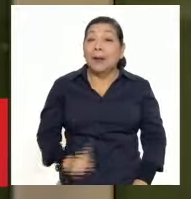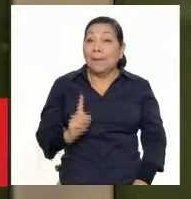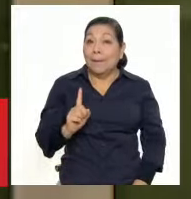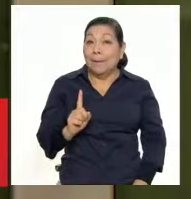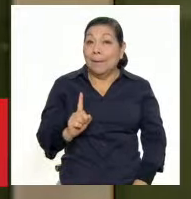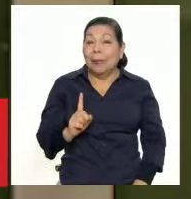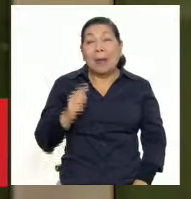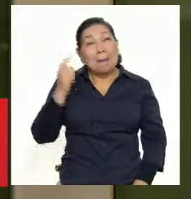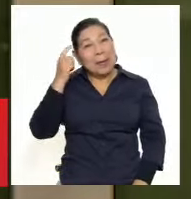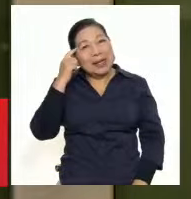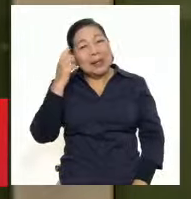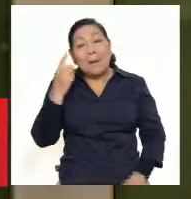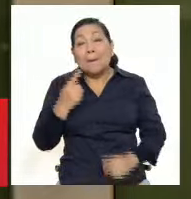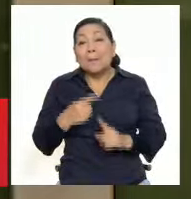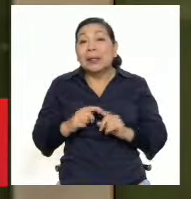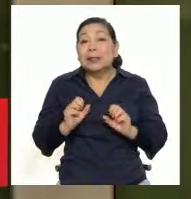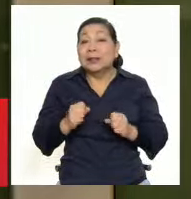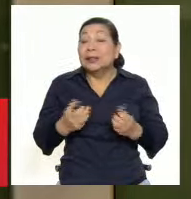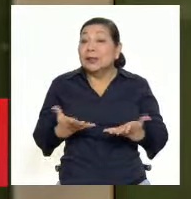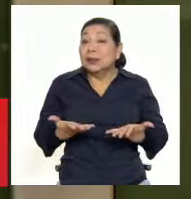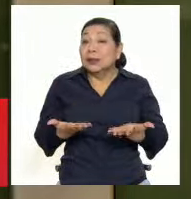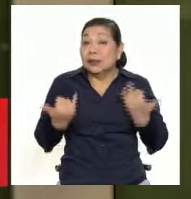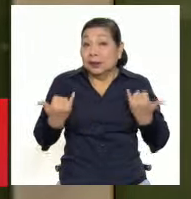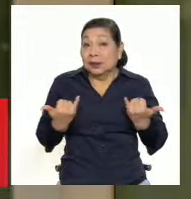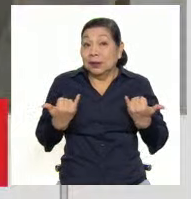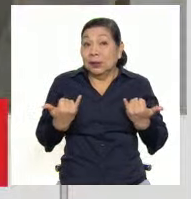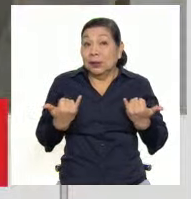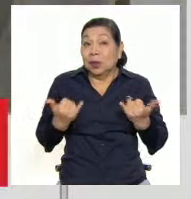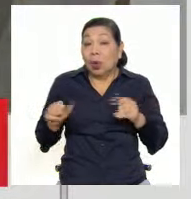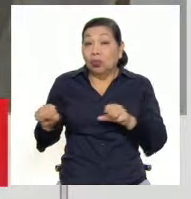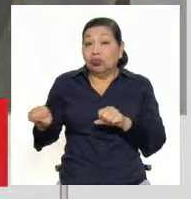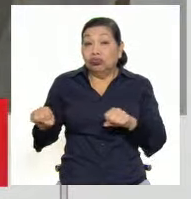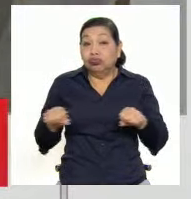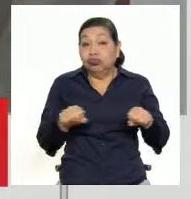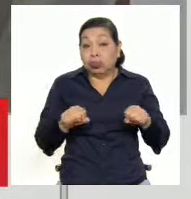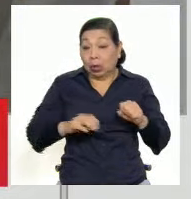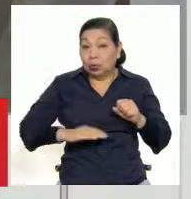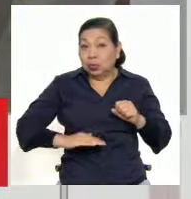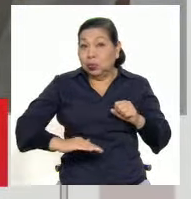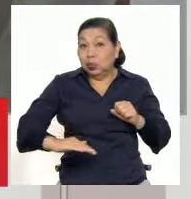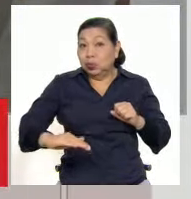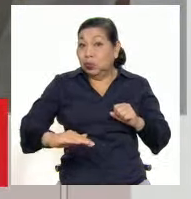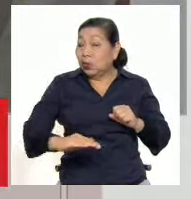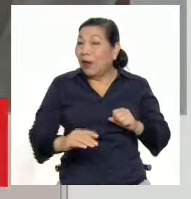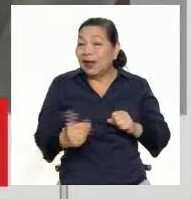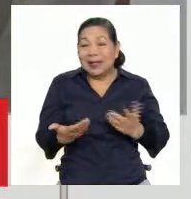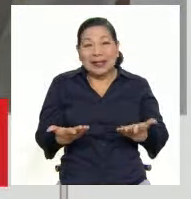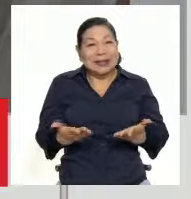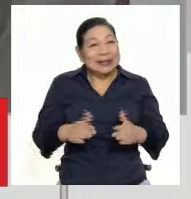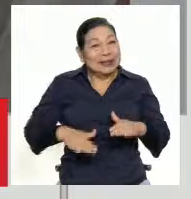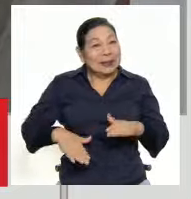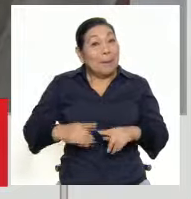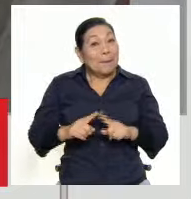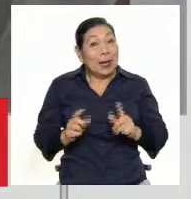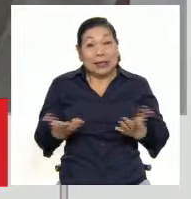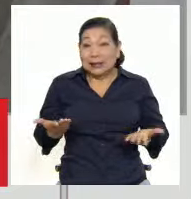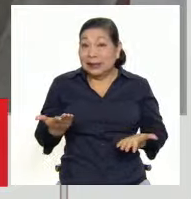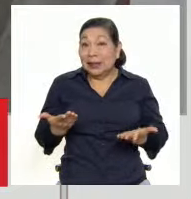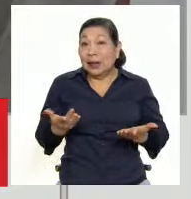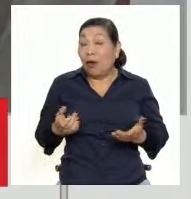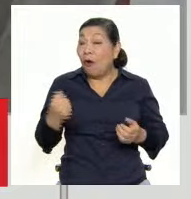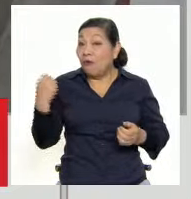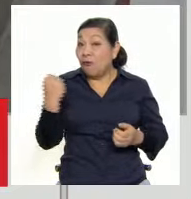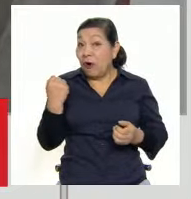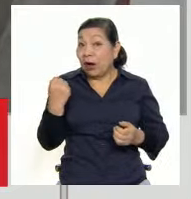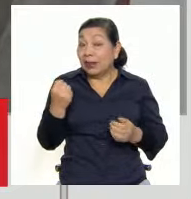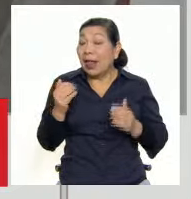espera daños, obviamente, pero lo que es interesante es que el nivel de sacudimiento del suelo no ha sido el suficiente para causar daños severos